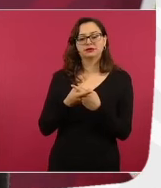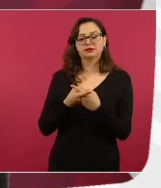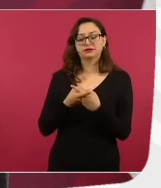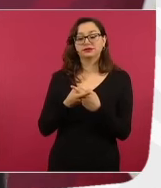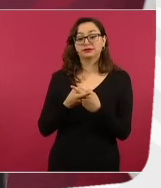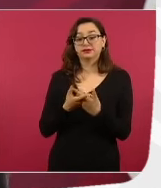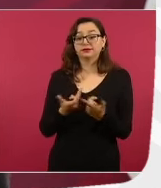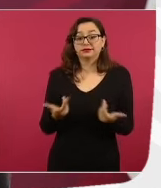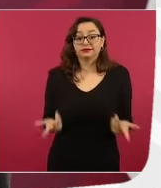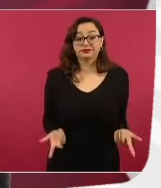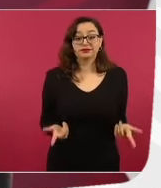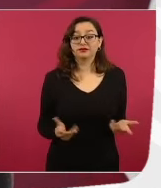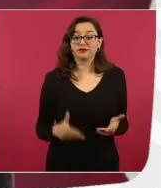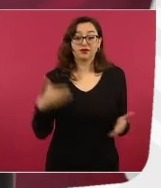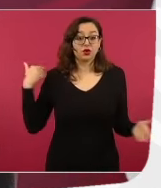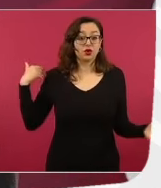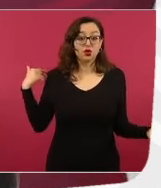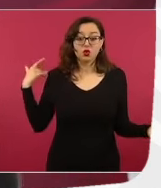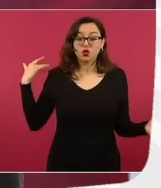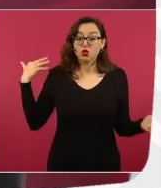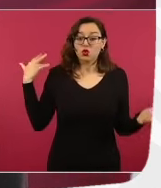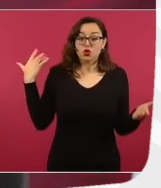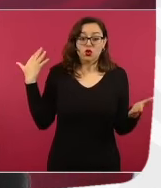y así ha sido históricamente